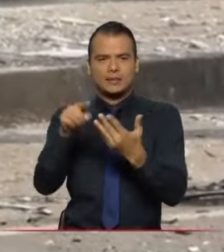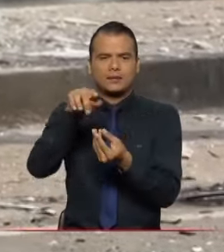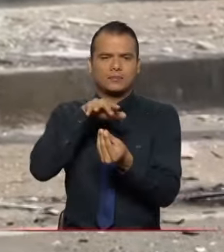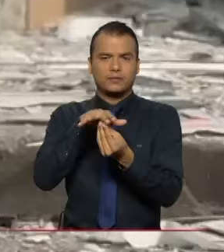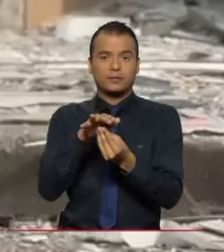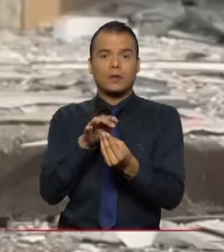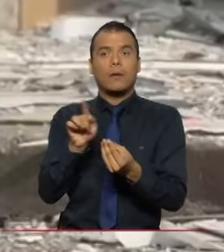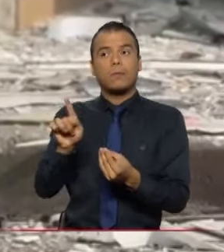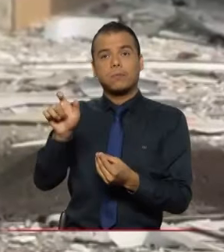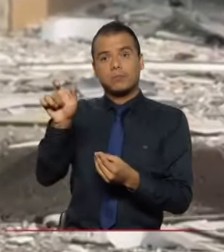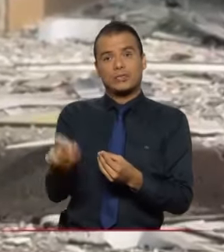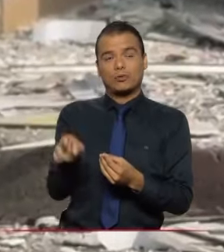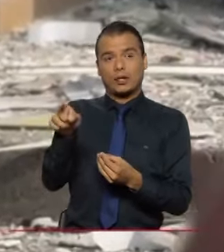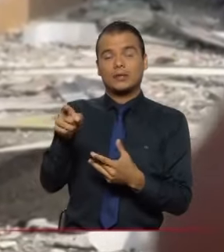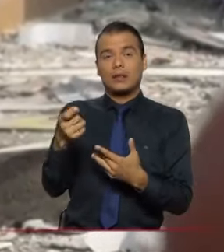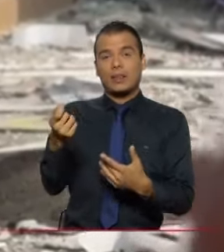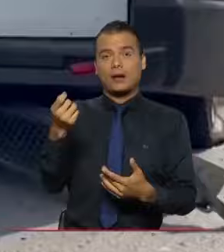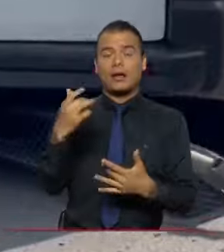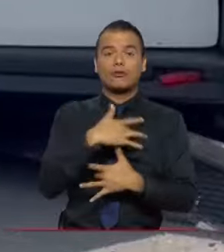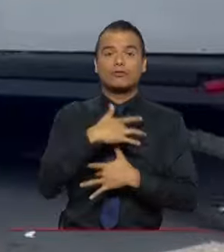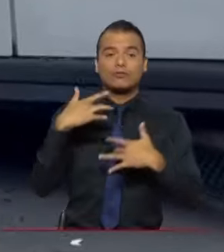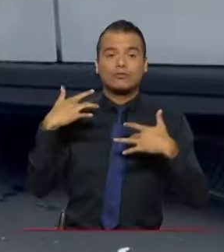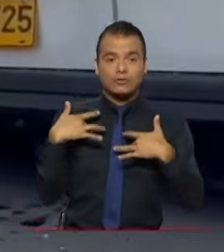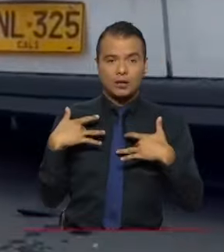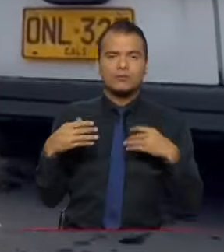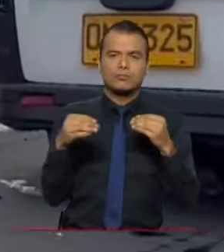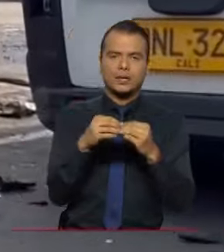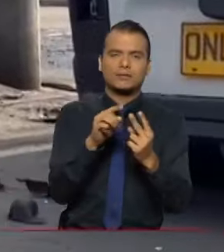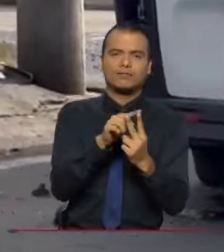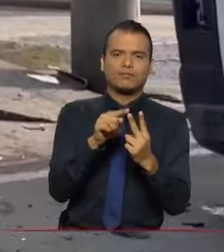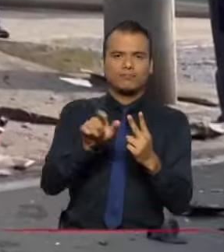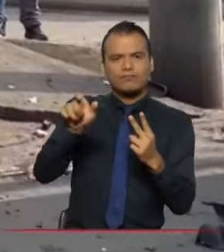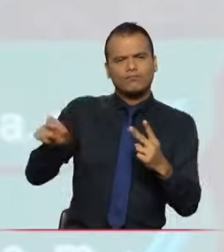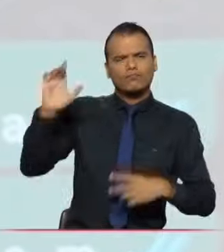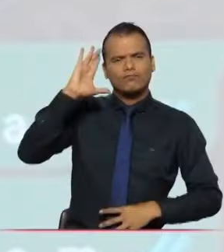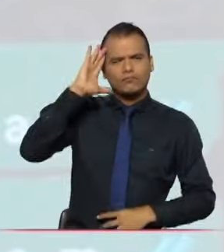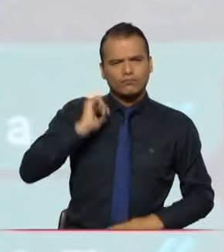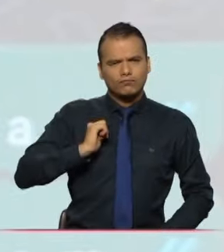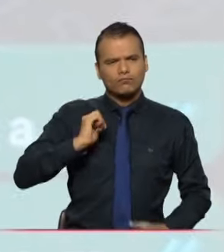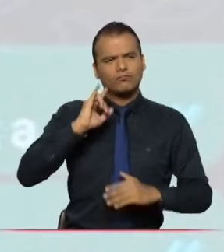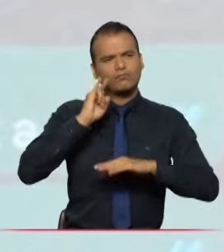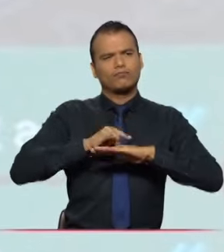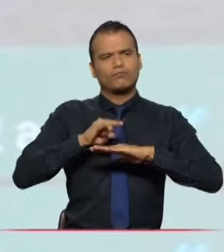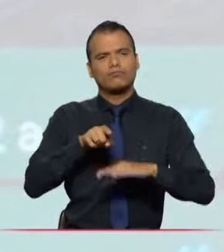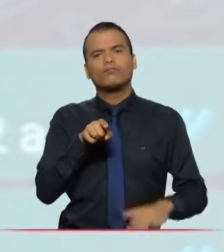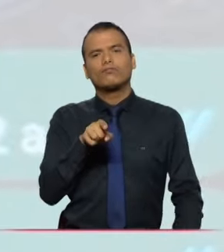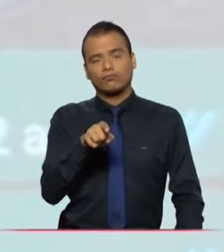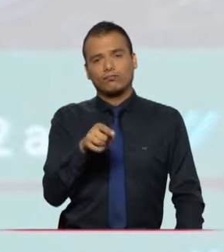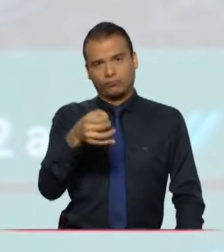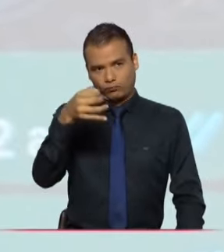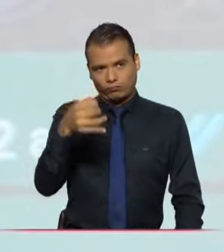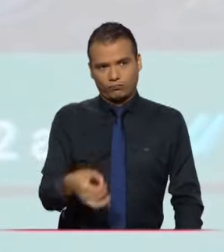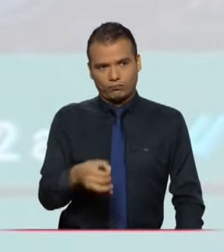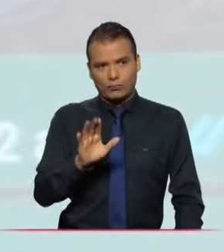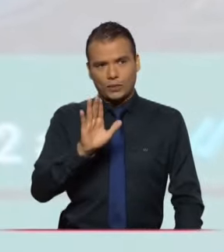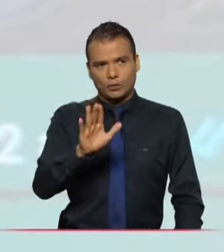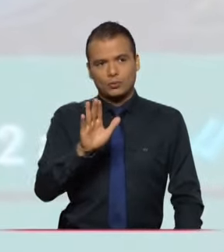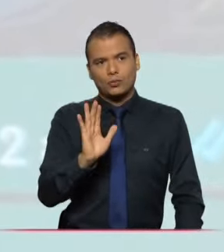motos que permanece en grave estado de salud y dos uniformados de la policía que patrullaban el sector ya hay un sospechoso bajo custodia de las